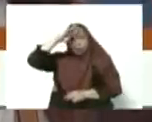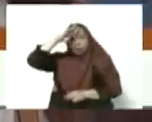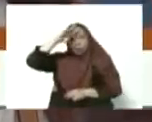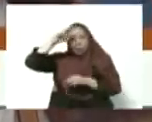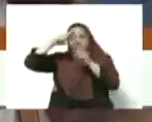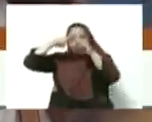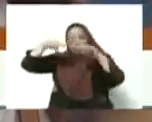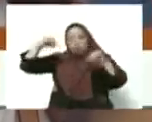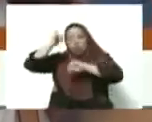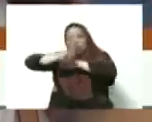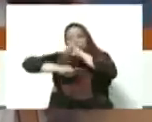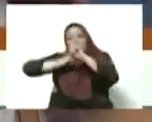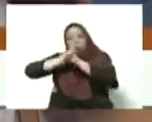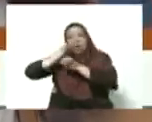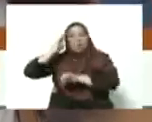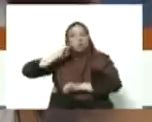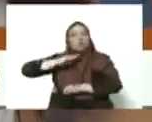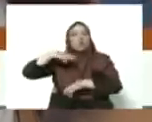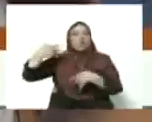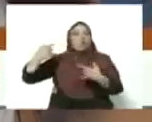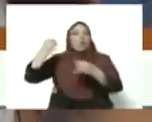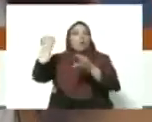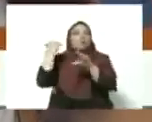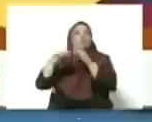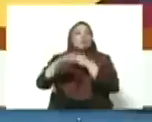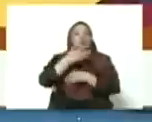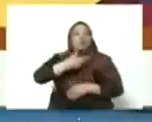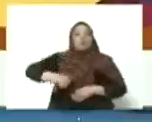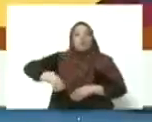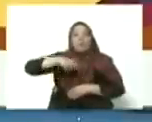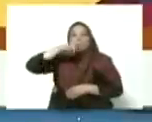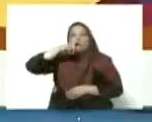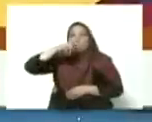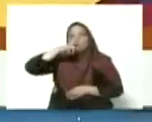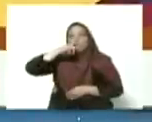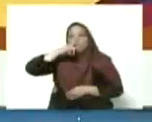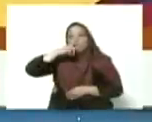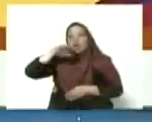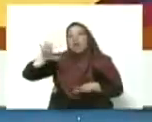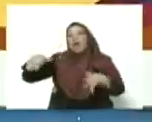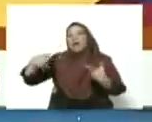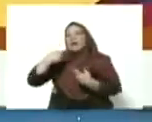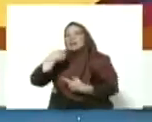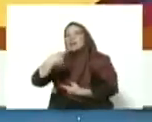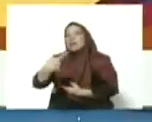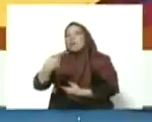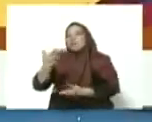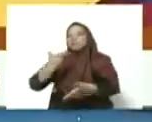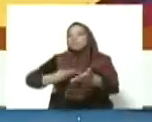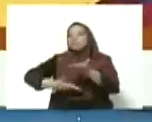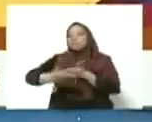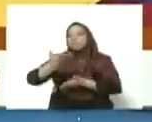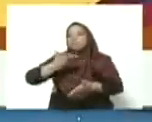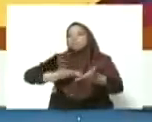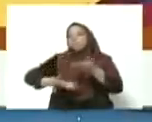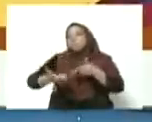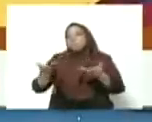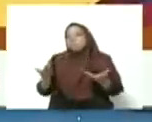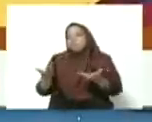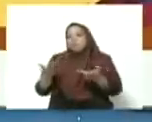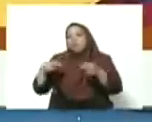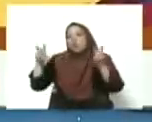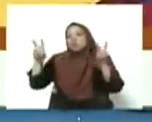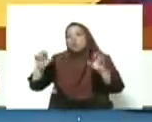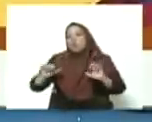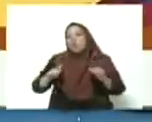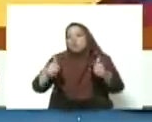puente internacional Simón Bolívar, si él envió un mensaje al presidente Nicolás Maduro, ¿cuáles fueron las palabras que intercambiaron allí en este momento que marca una nueva